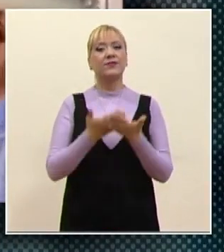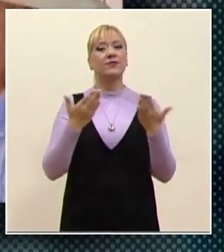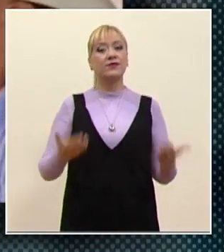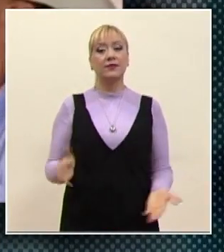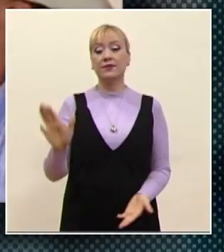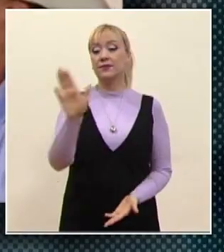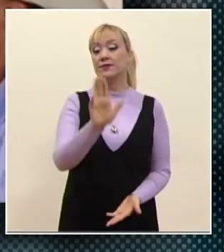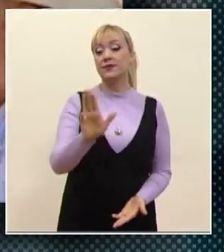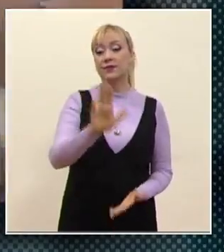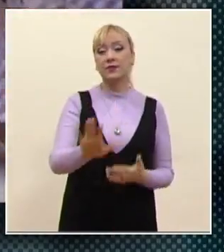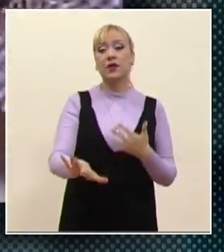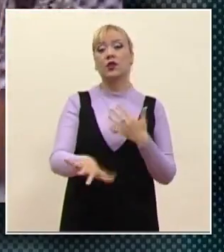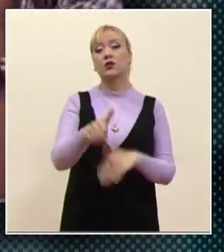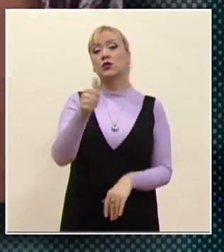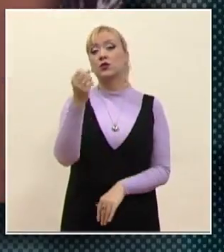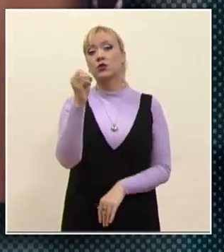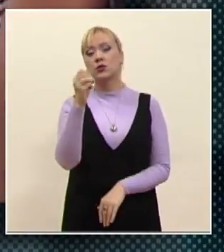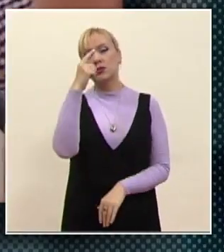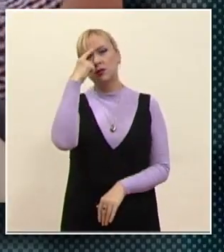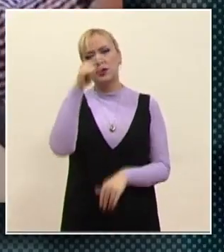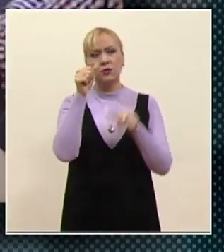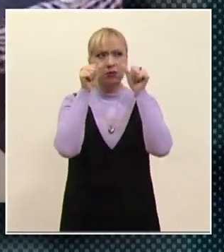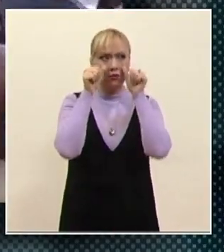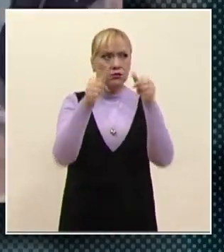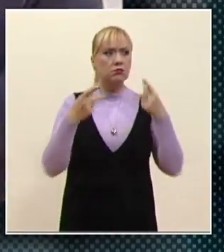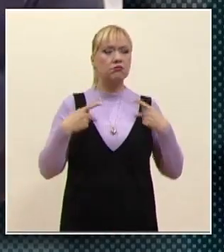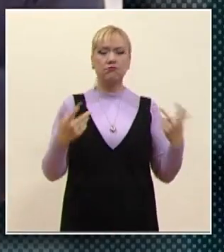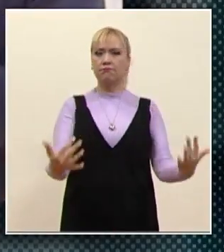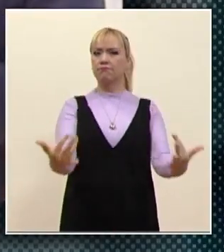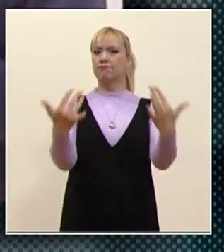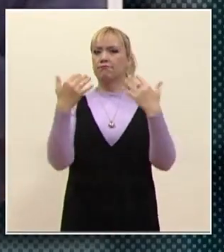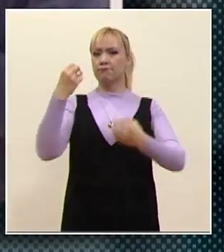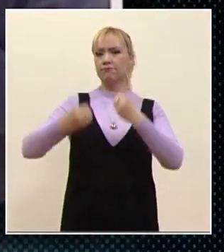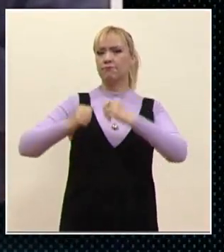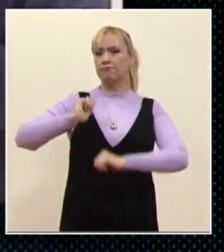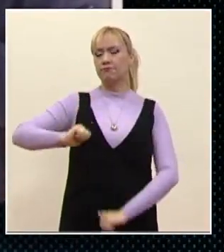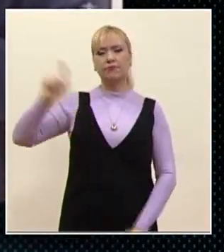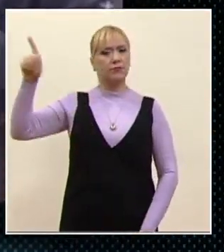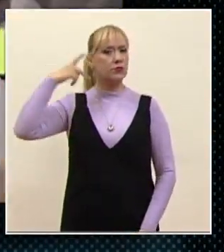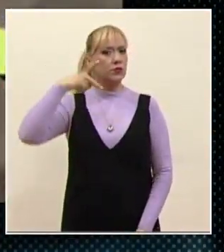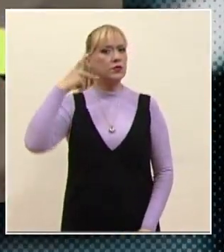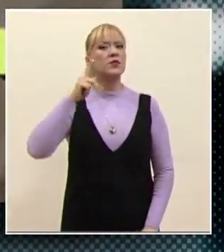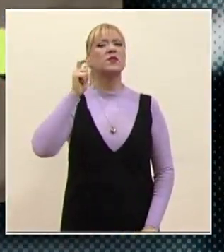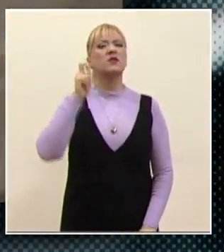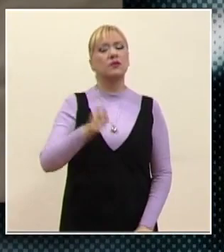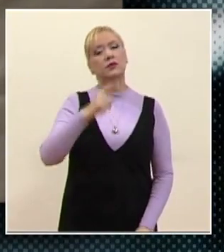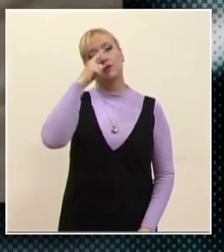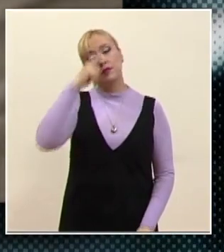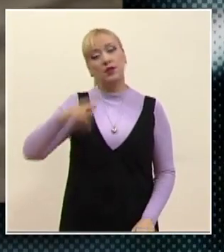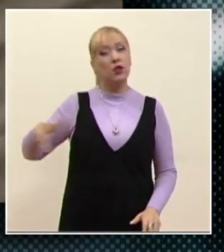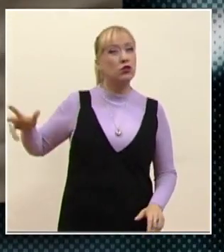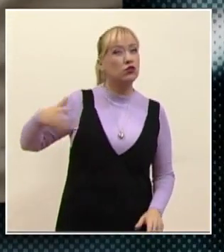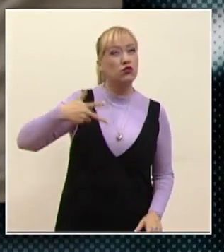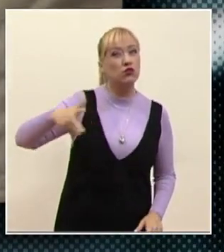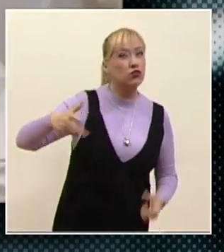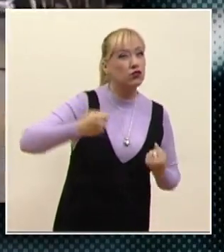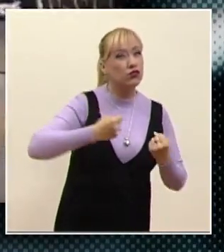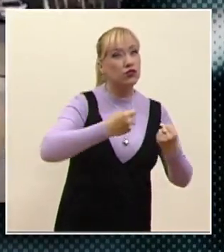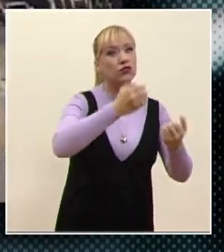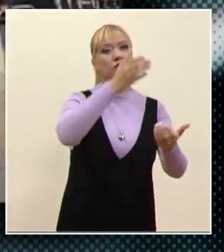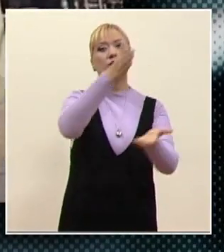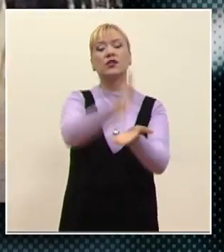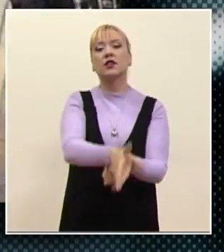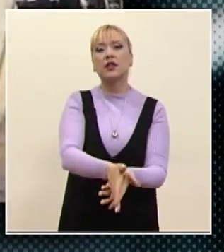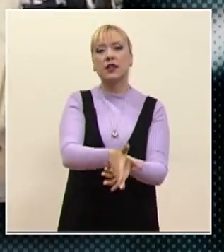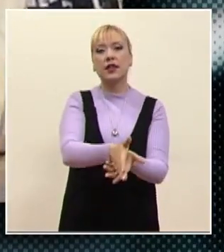Este miércoles 11 de octubre, la jornada de atención ciudadana del Poder Judicial de Puebla llegará al municipio de Acajeta para